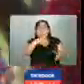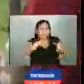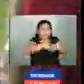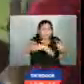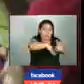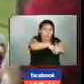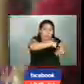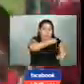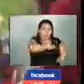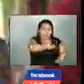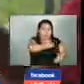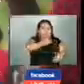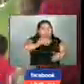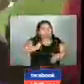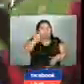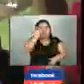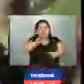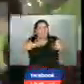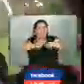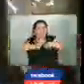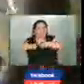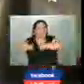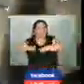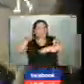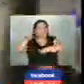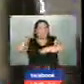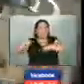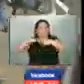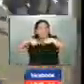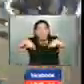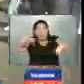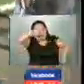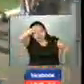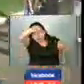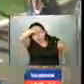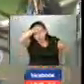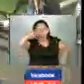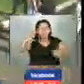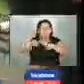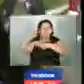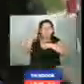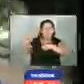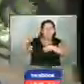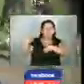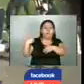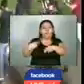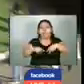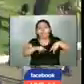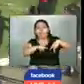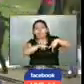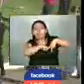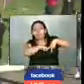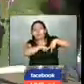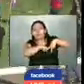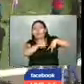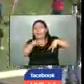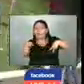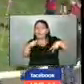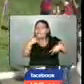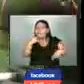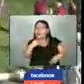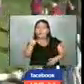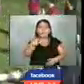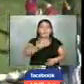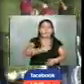del equipo o la logística de seguridad, ¿verdad? La administración del estadio o la directiva de la Alianza, quienes tuvieron parte de